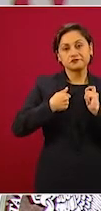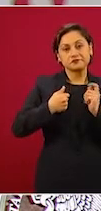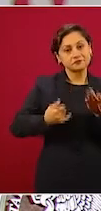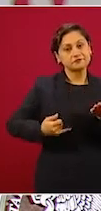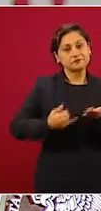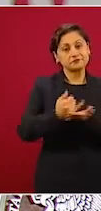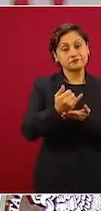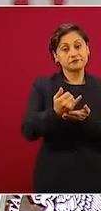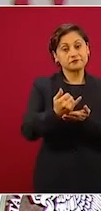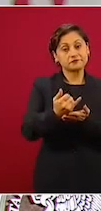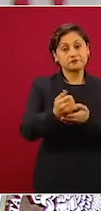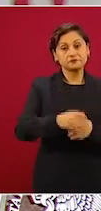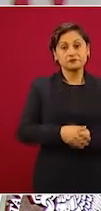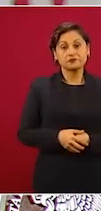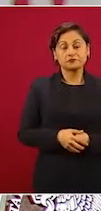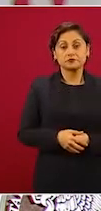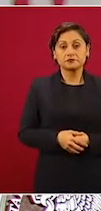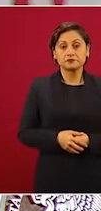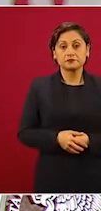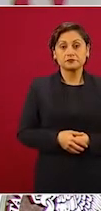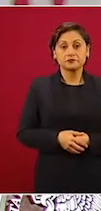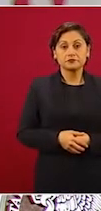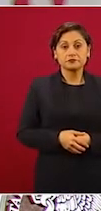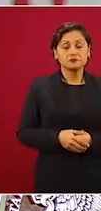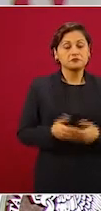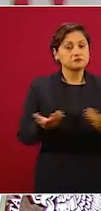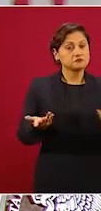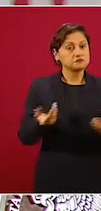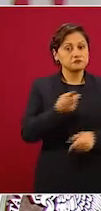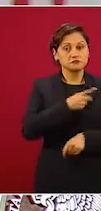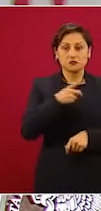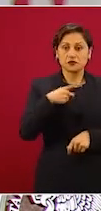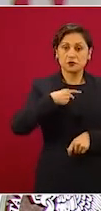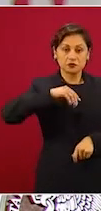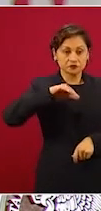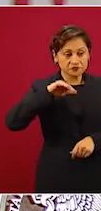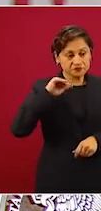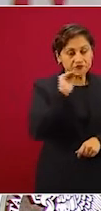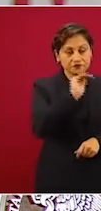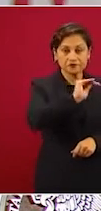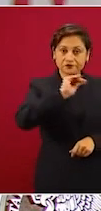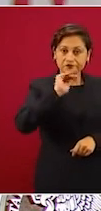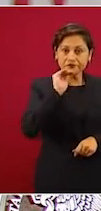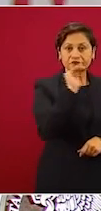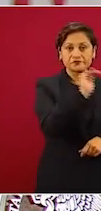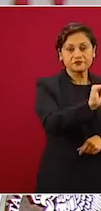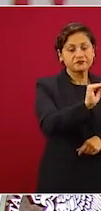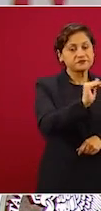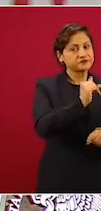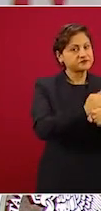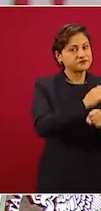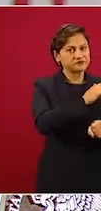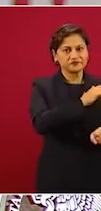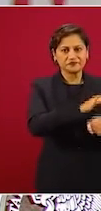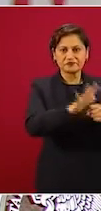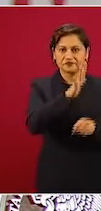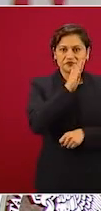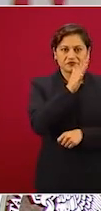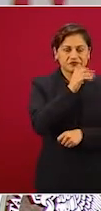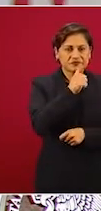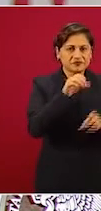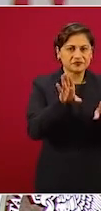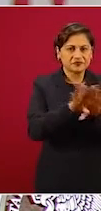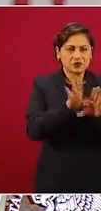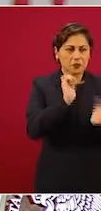y tenemos qué seguir insistiendo que no pueden haber estos